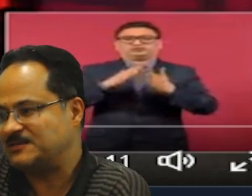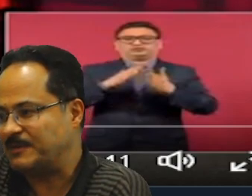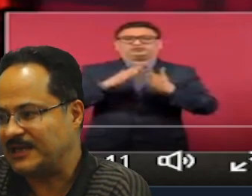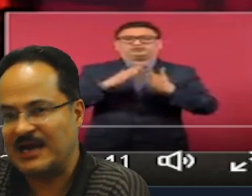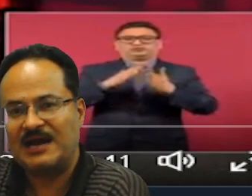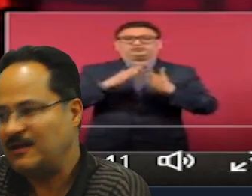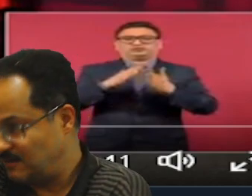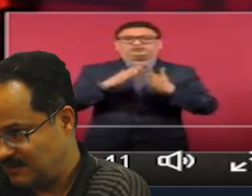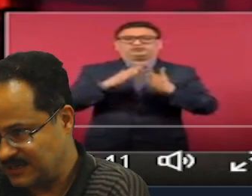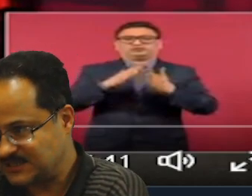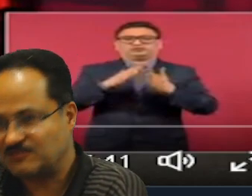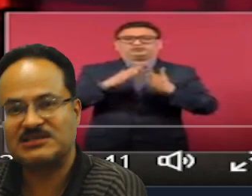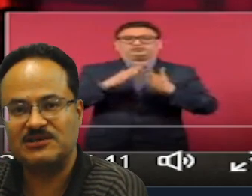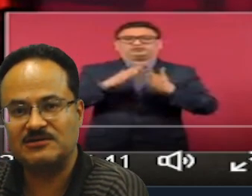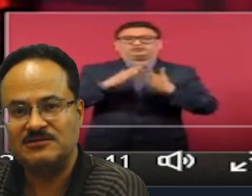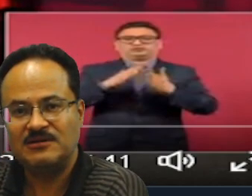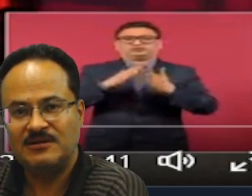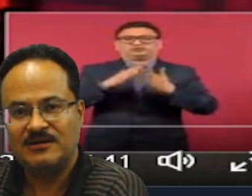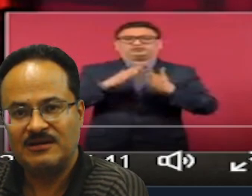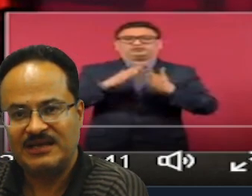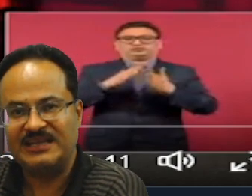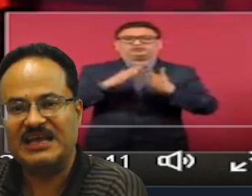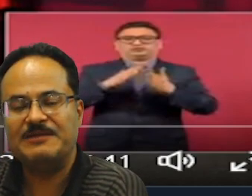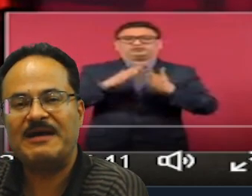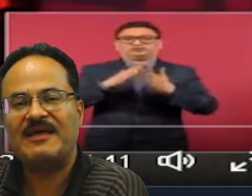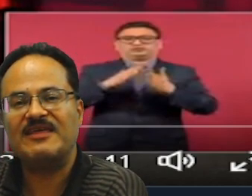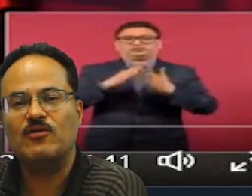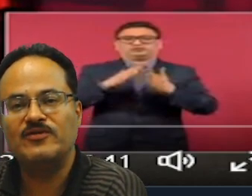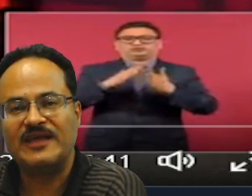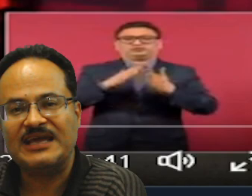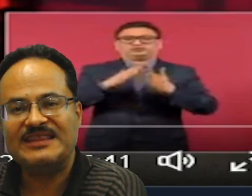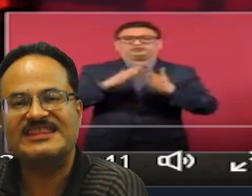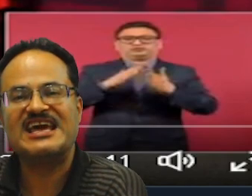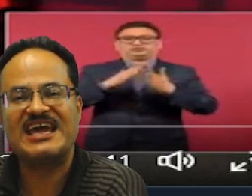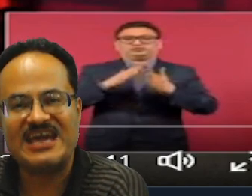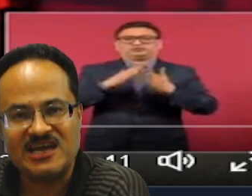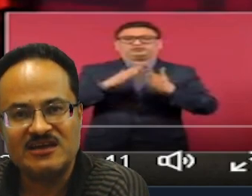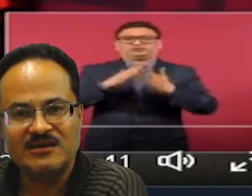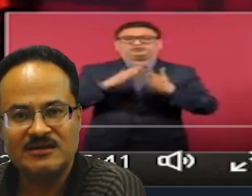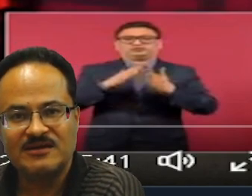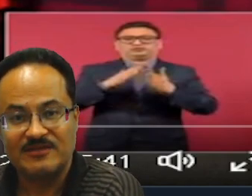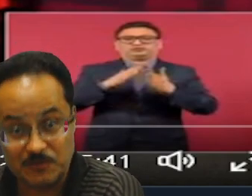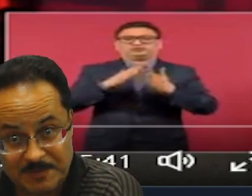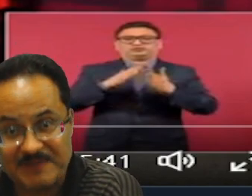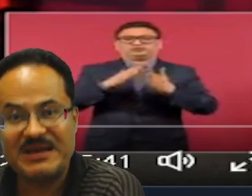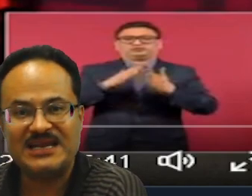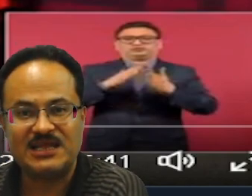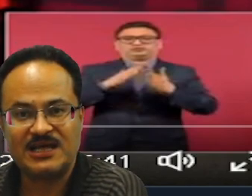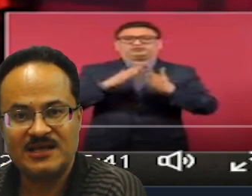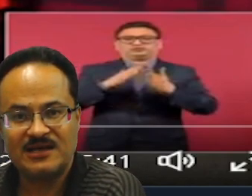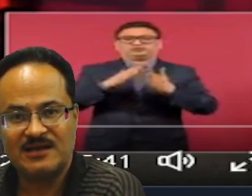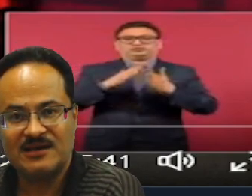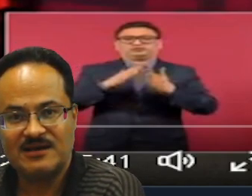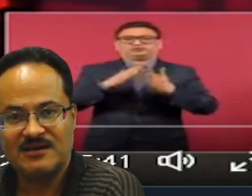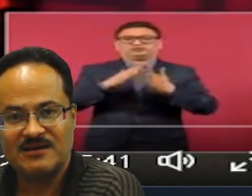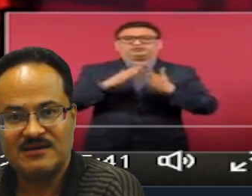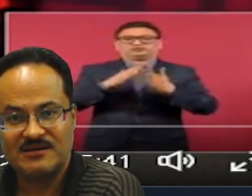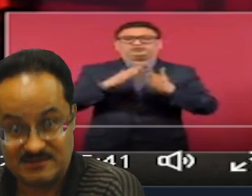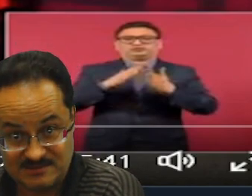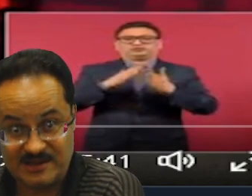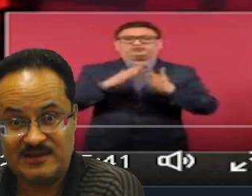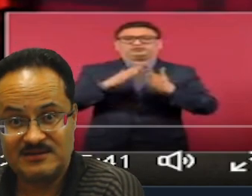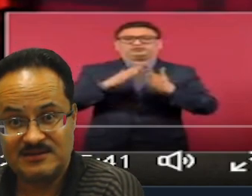ha sido para explicar la situación y derivada de dónde de qué de un plan Mérida